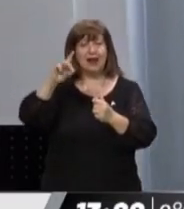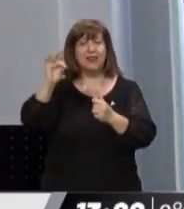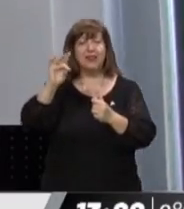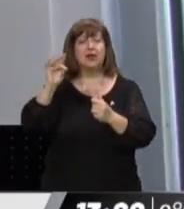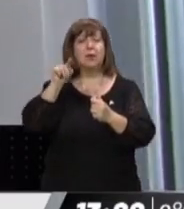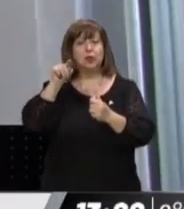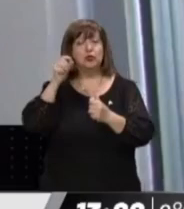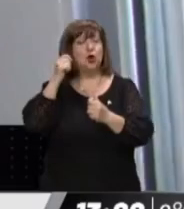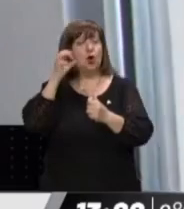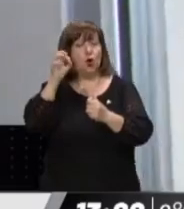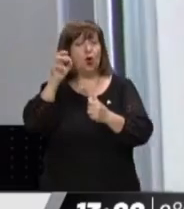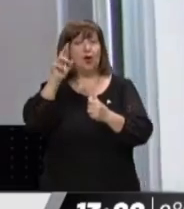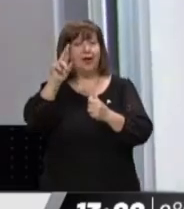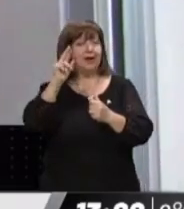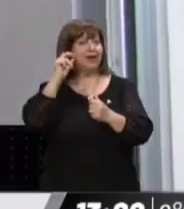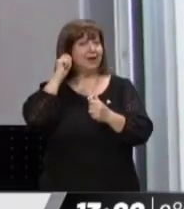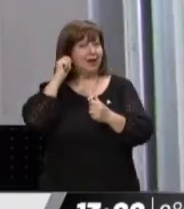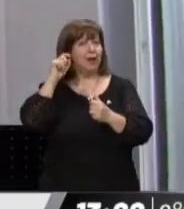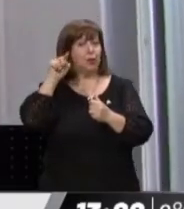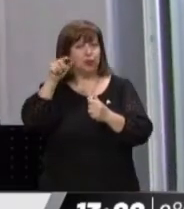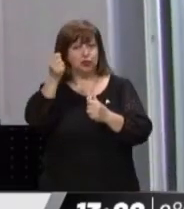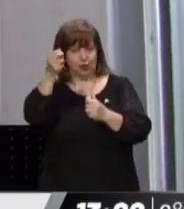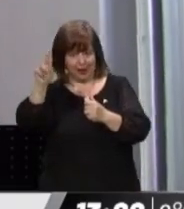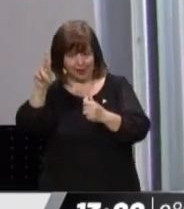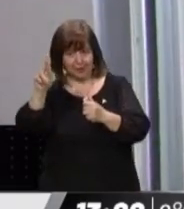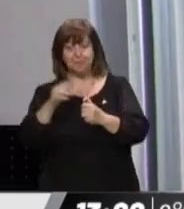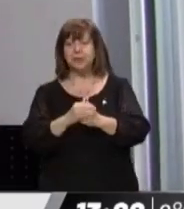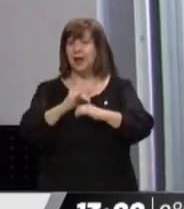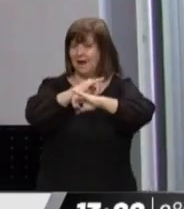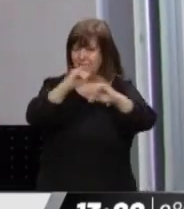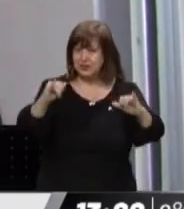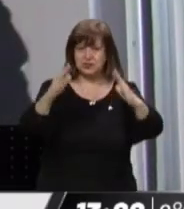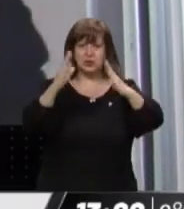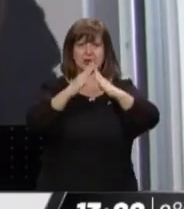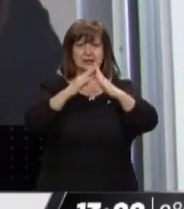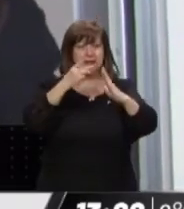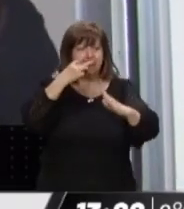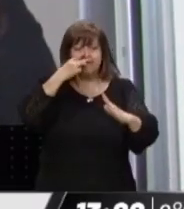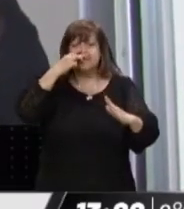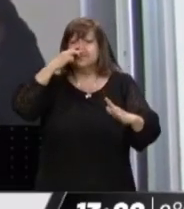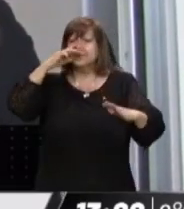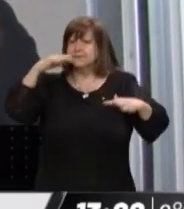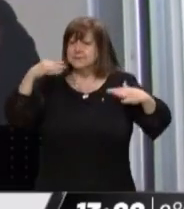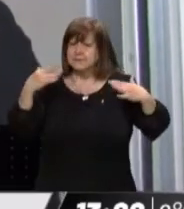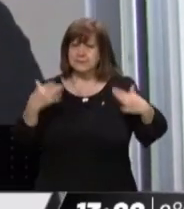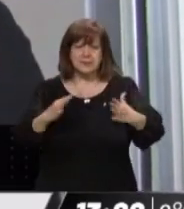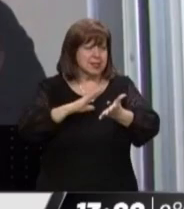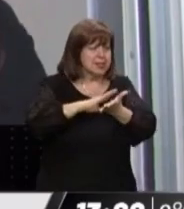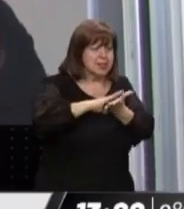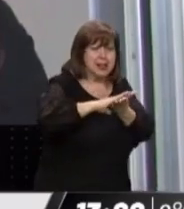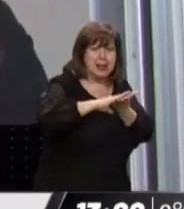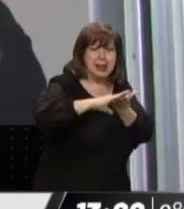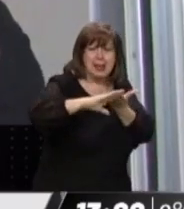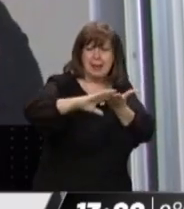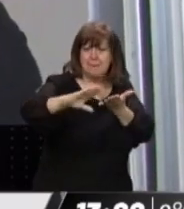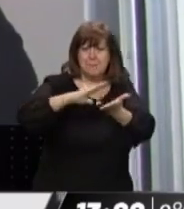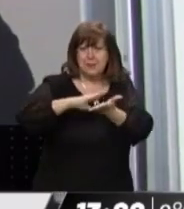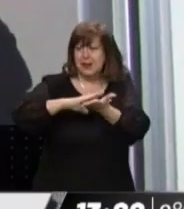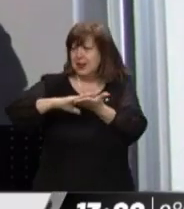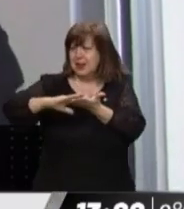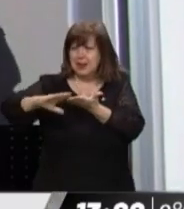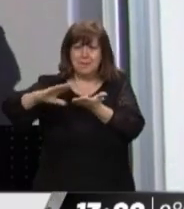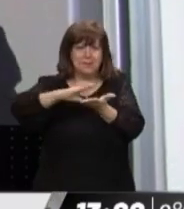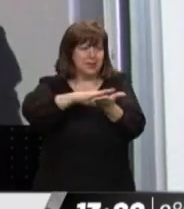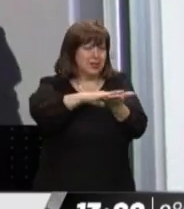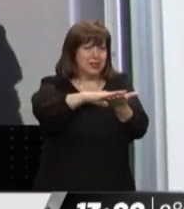mendoza@casaronald.org.ar. La última, esta casa está limpia, está nueva, la gente ya no lo va a decir, las madres y los